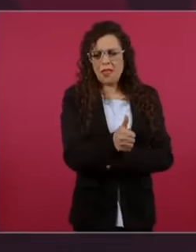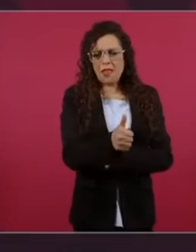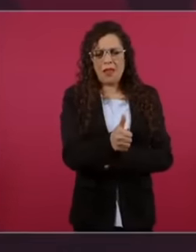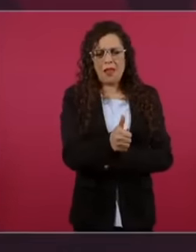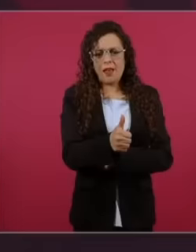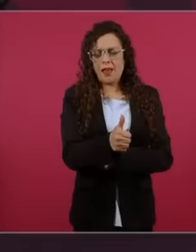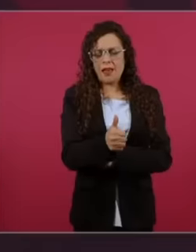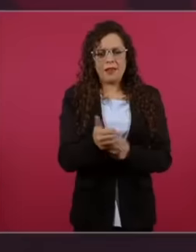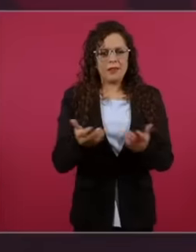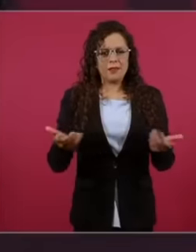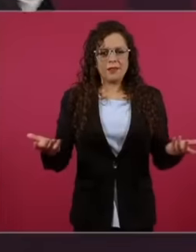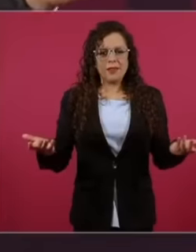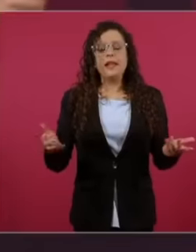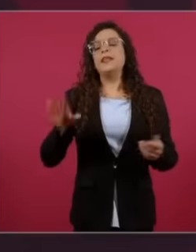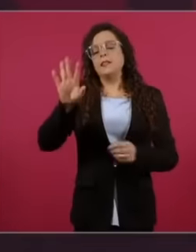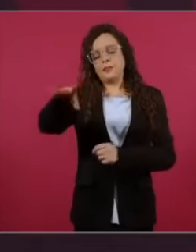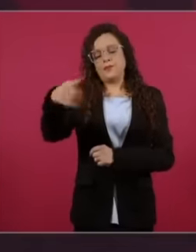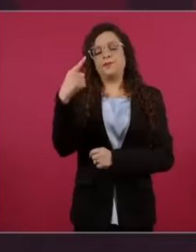Miren,